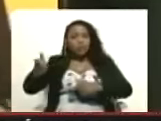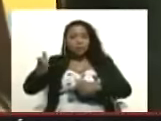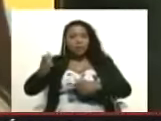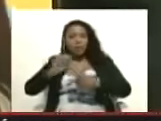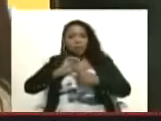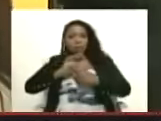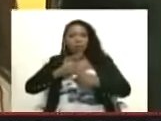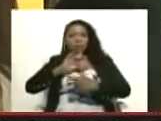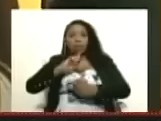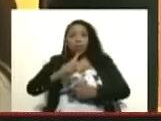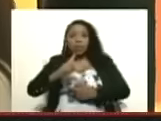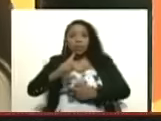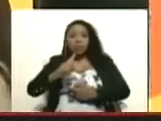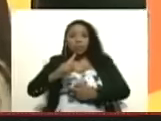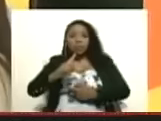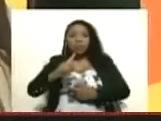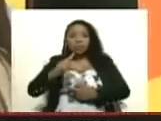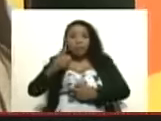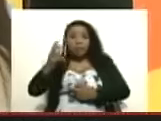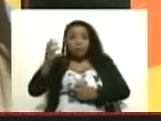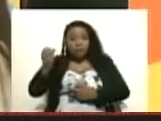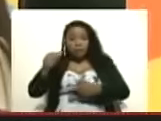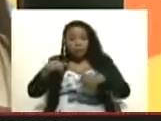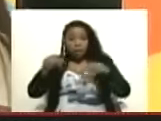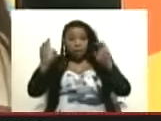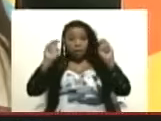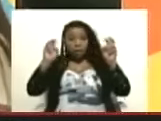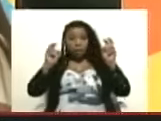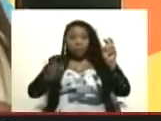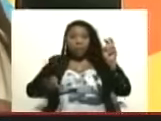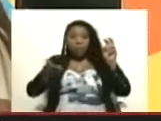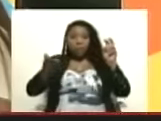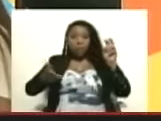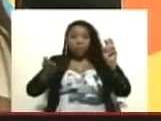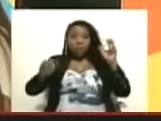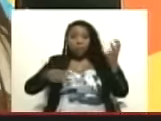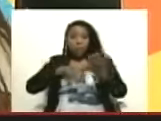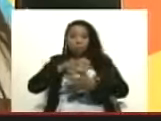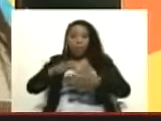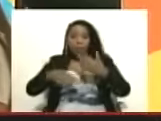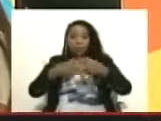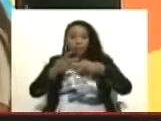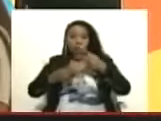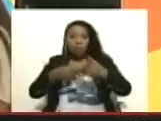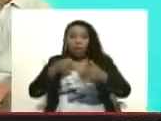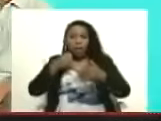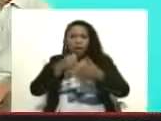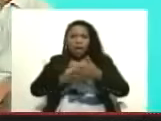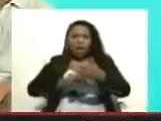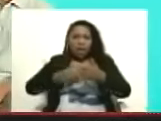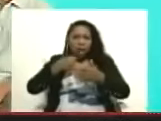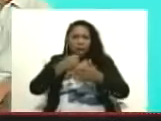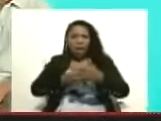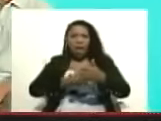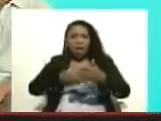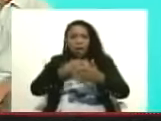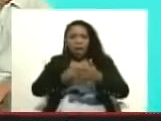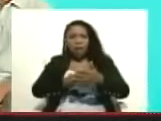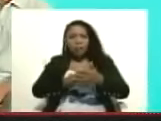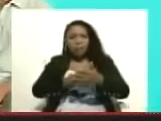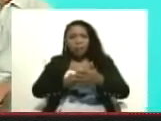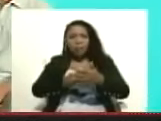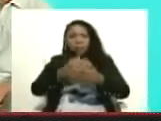manifestado el entender que este tema trasciende problemas políticos peleas estériles que nos